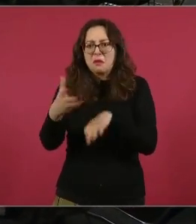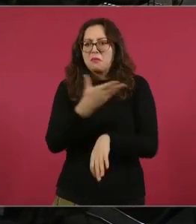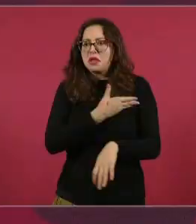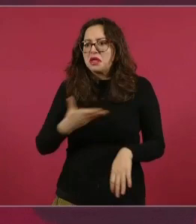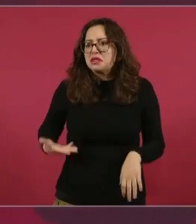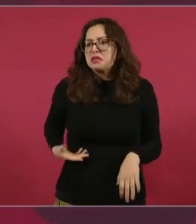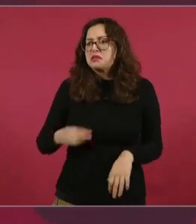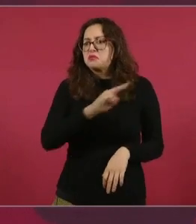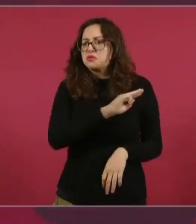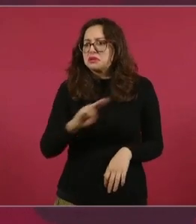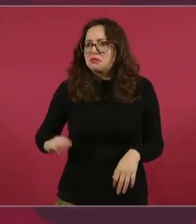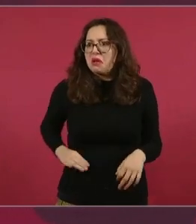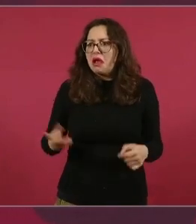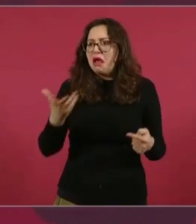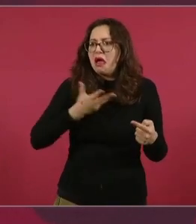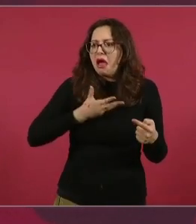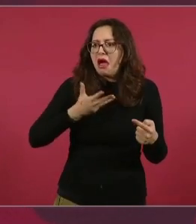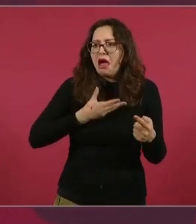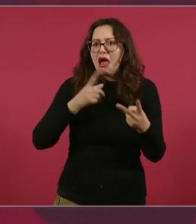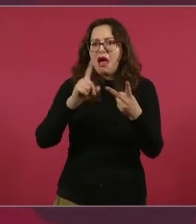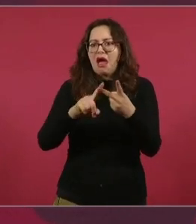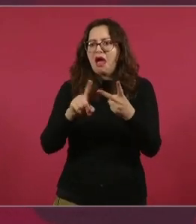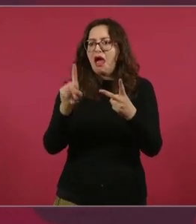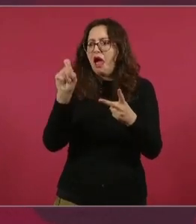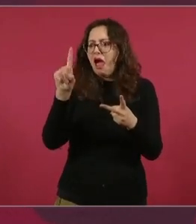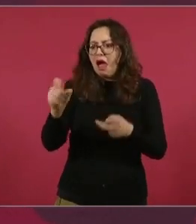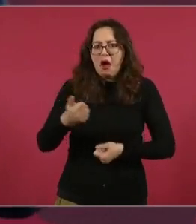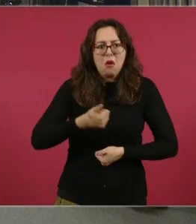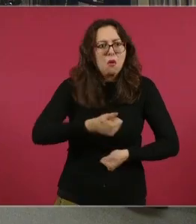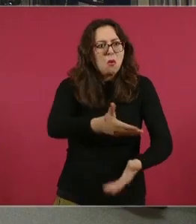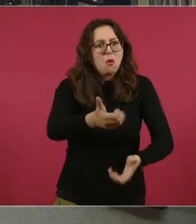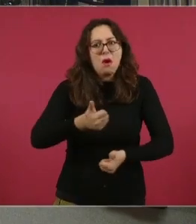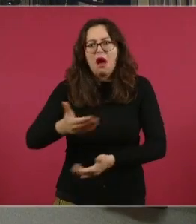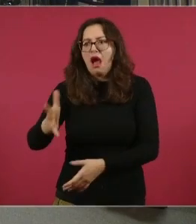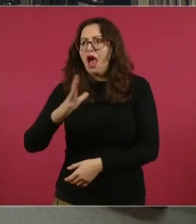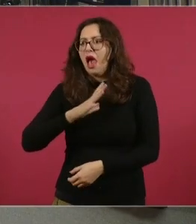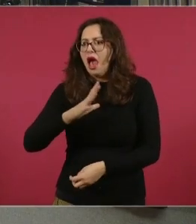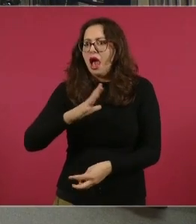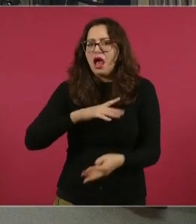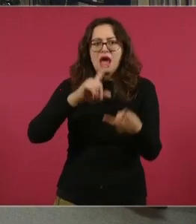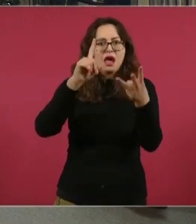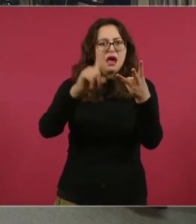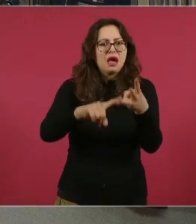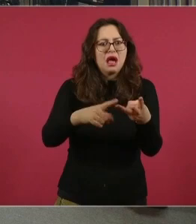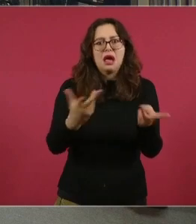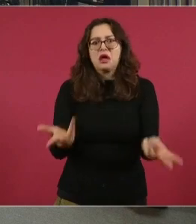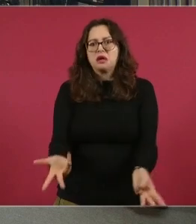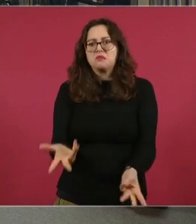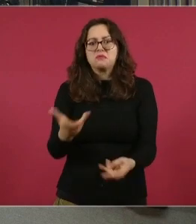recoger la basura o se cierren las tiendas y no haya abasto.